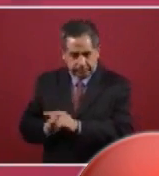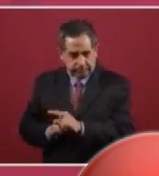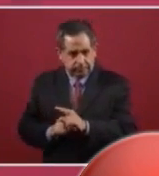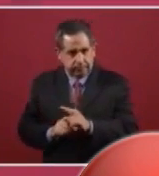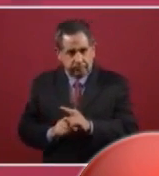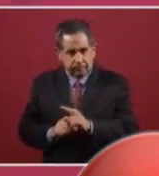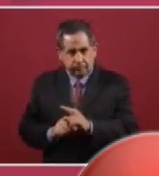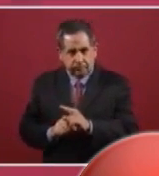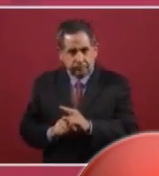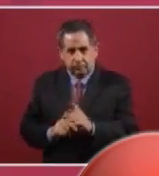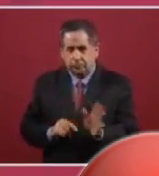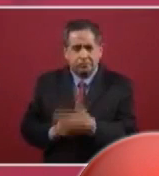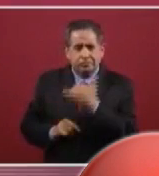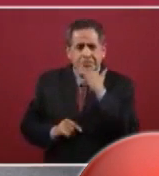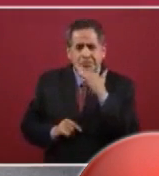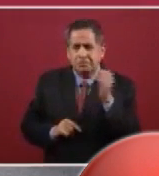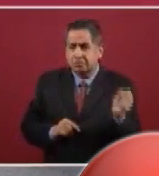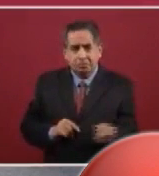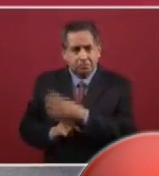y a la basura.